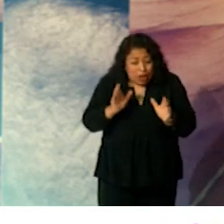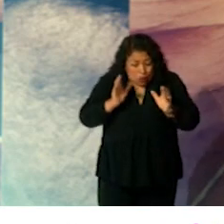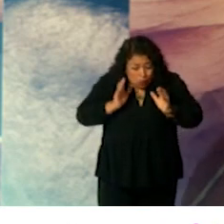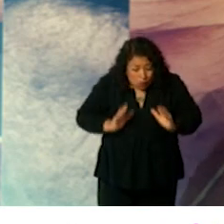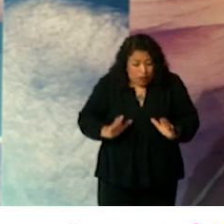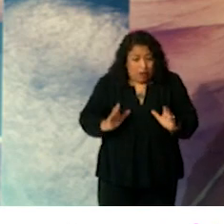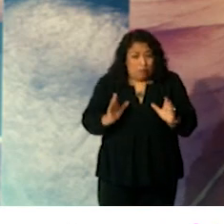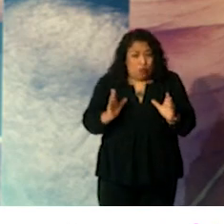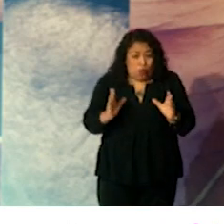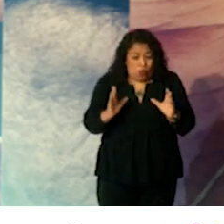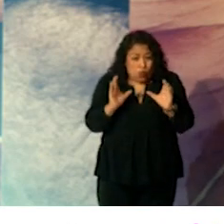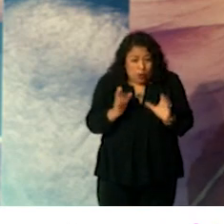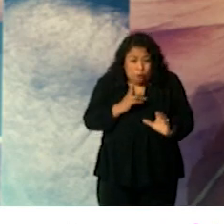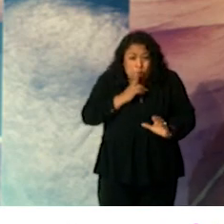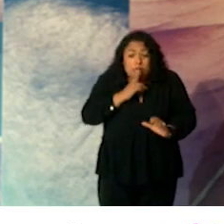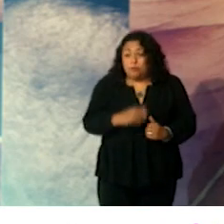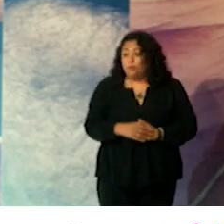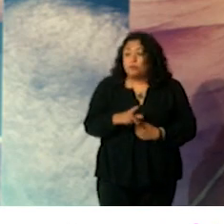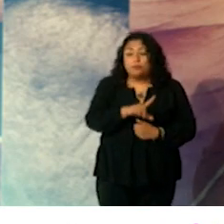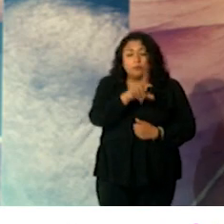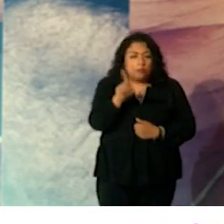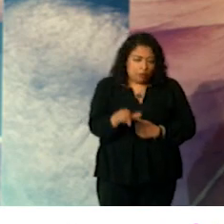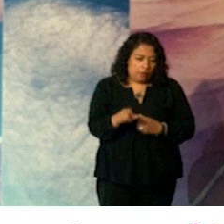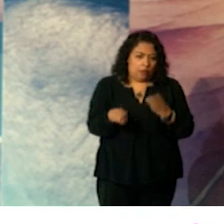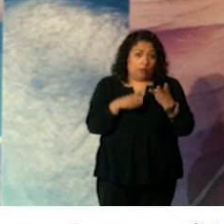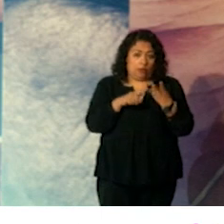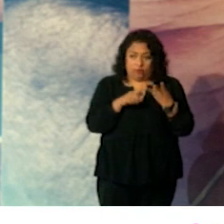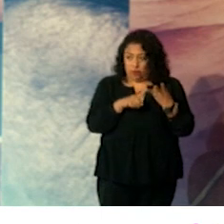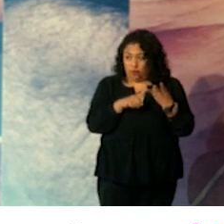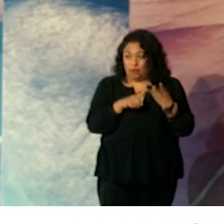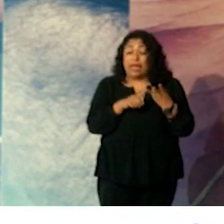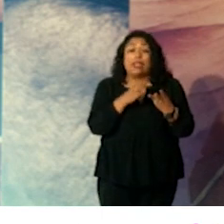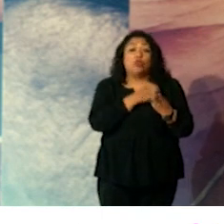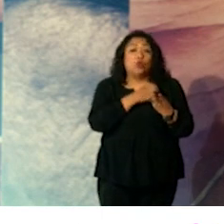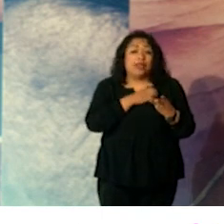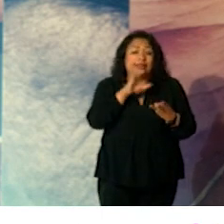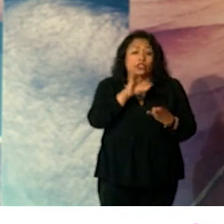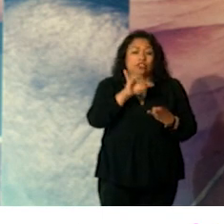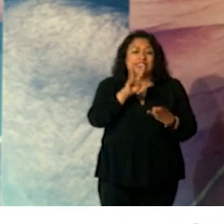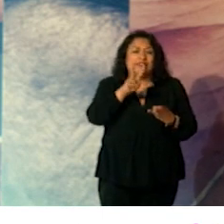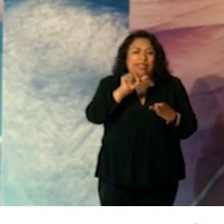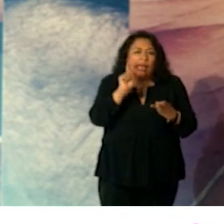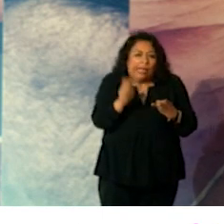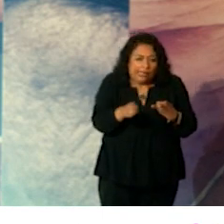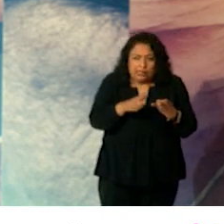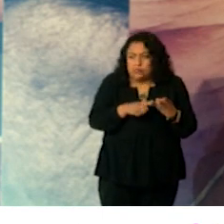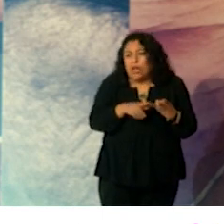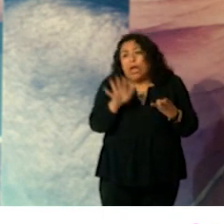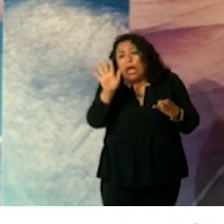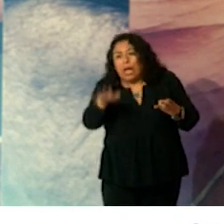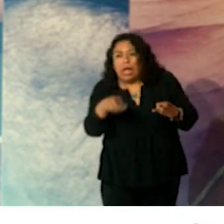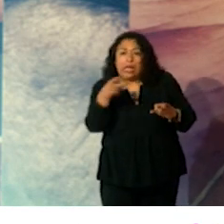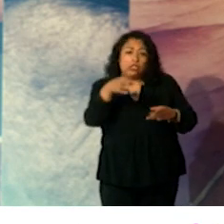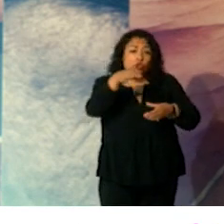y los de los otros chicos. Después, por supuesto, que está la educación cívica. Y cívica no solo se trata de decir, bueno chicos, esto